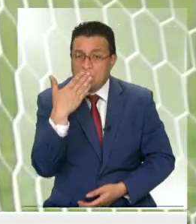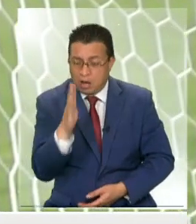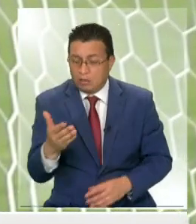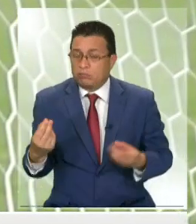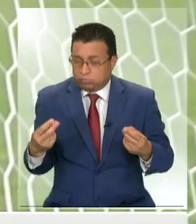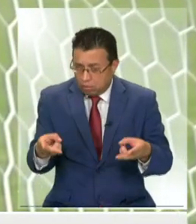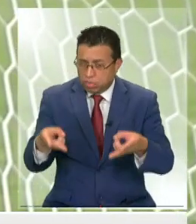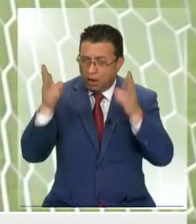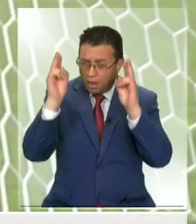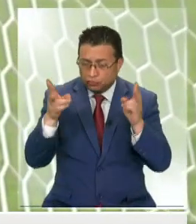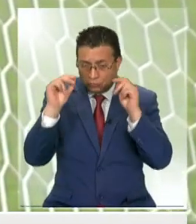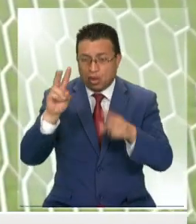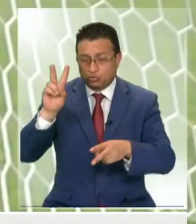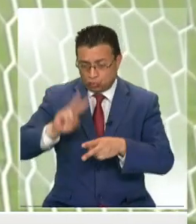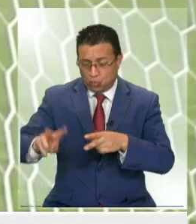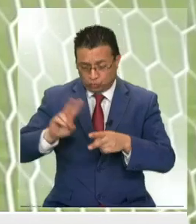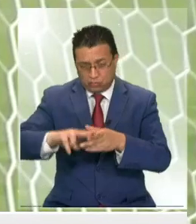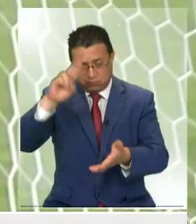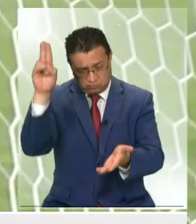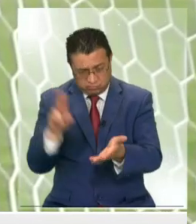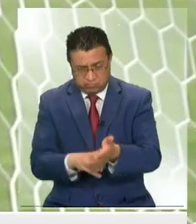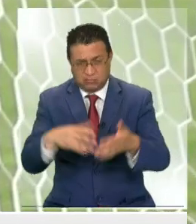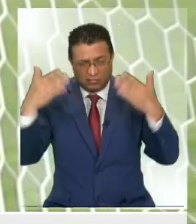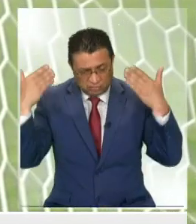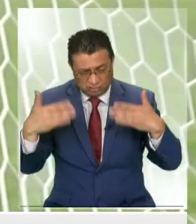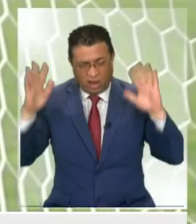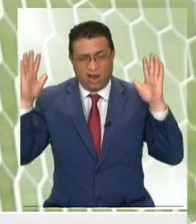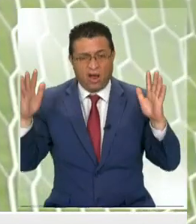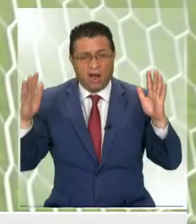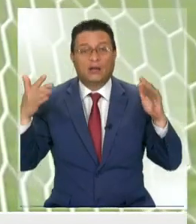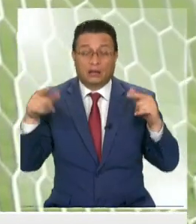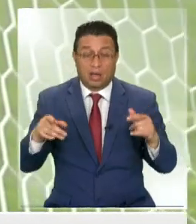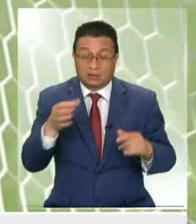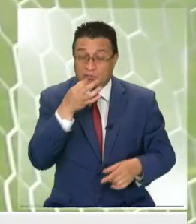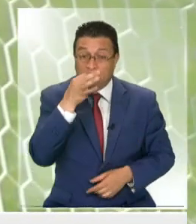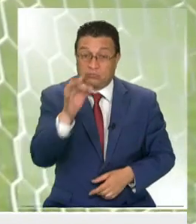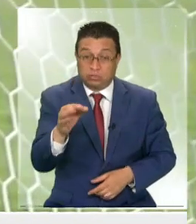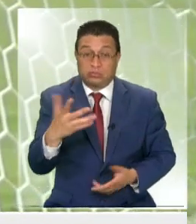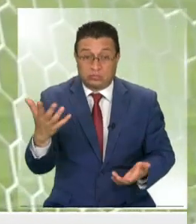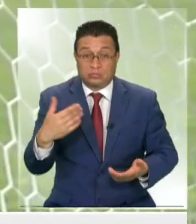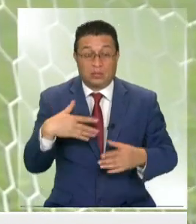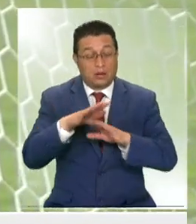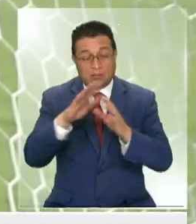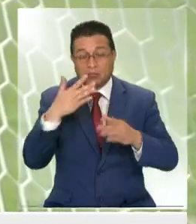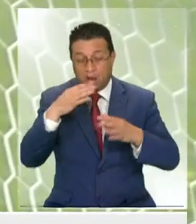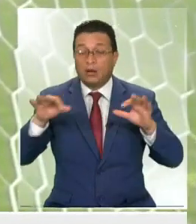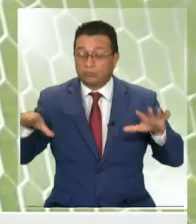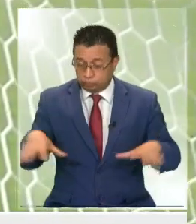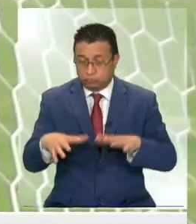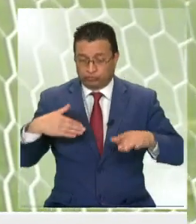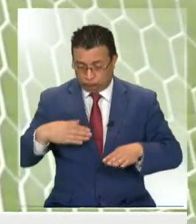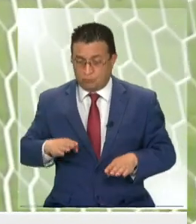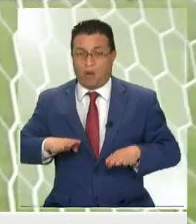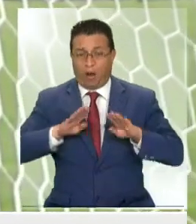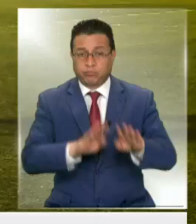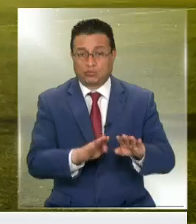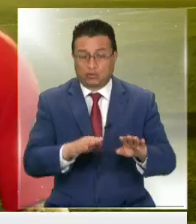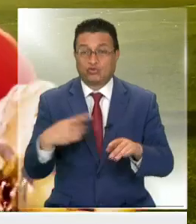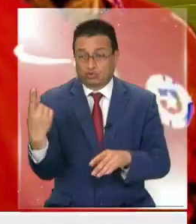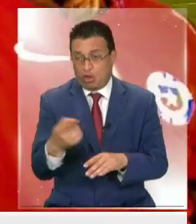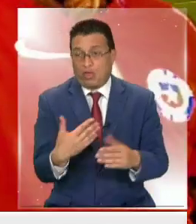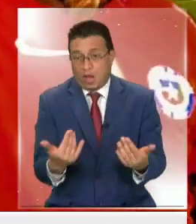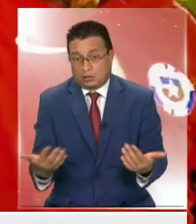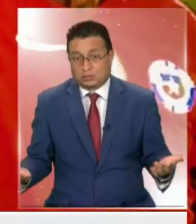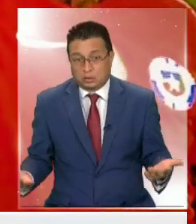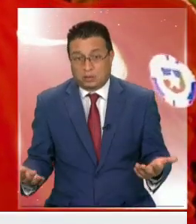tener soluciones reales ya. Y creo que el mensaje es eso, un poco dejar la demagogia y actuar. Creo que la gente necesita eso.